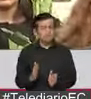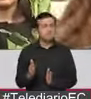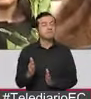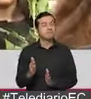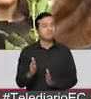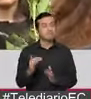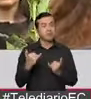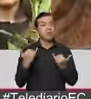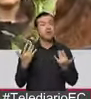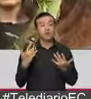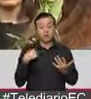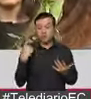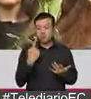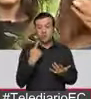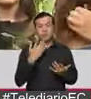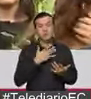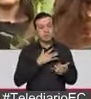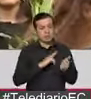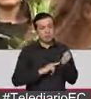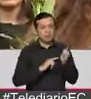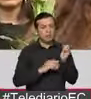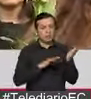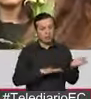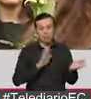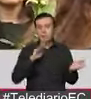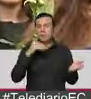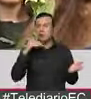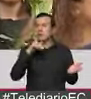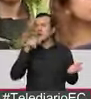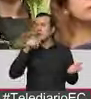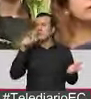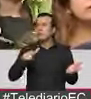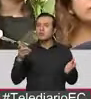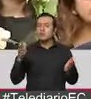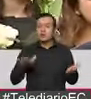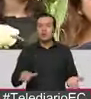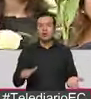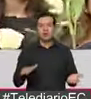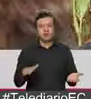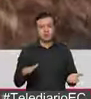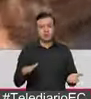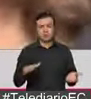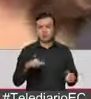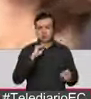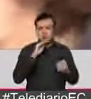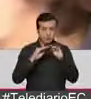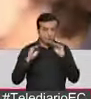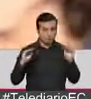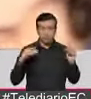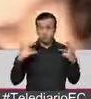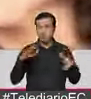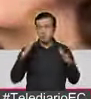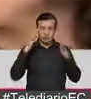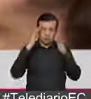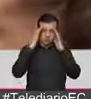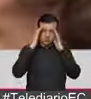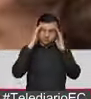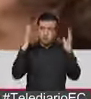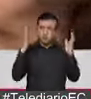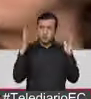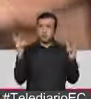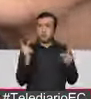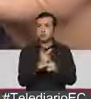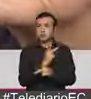hoy fueron nosotros mañana no sabemos con tiempo de las es la verdad es que estamos están indignadas